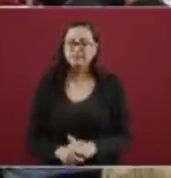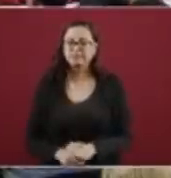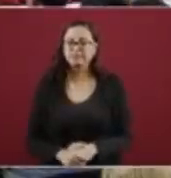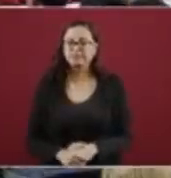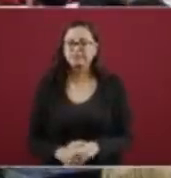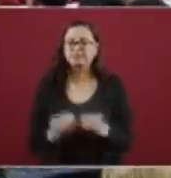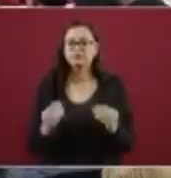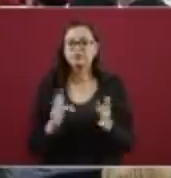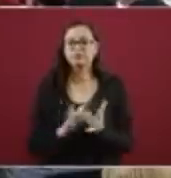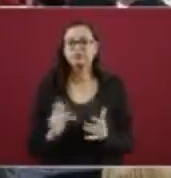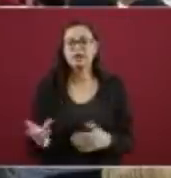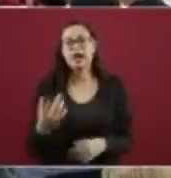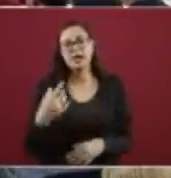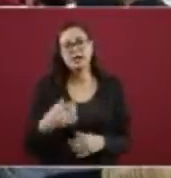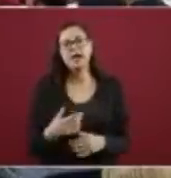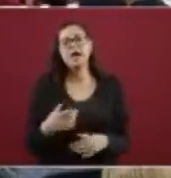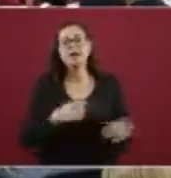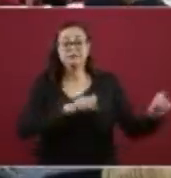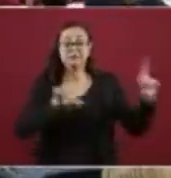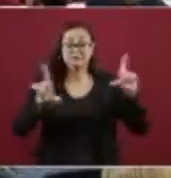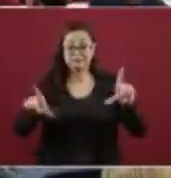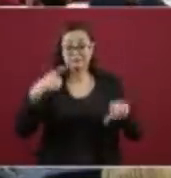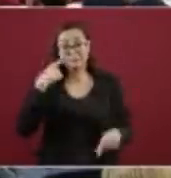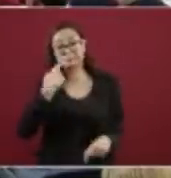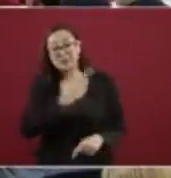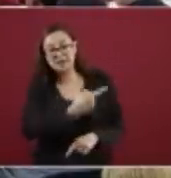ver, póngala, miren.